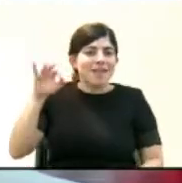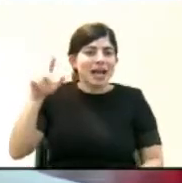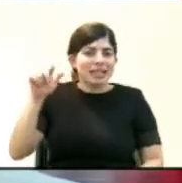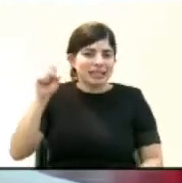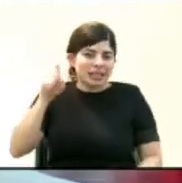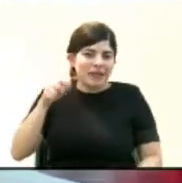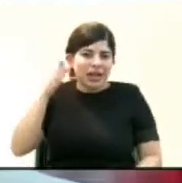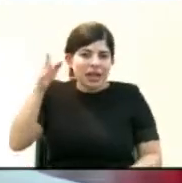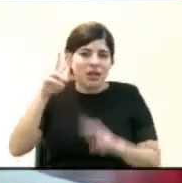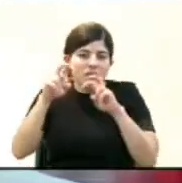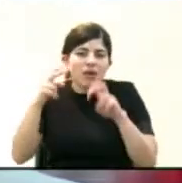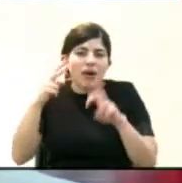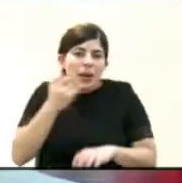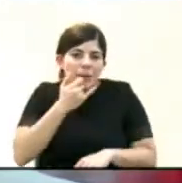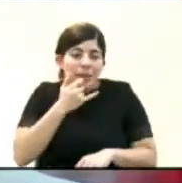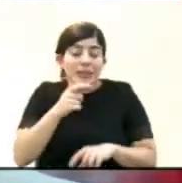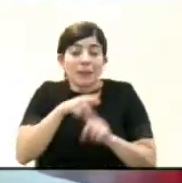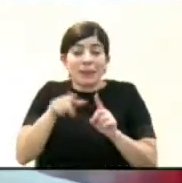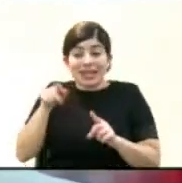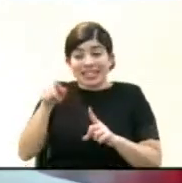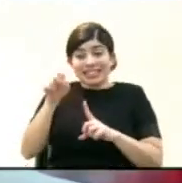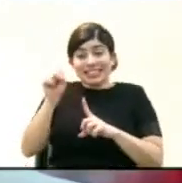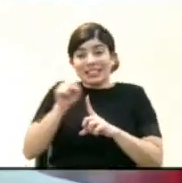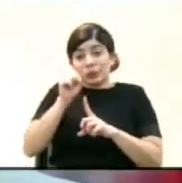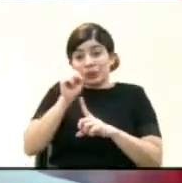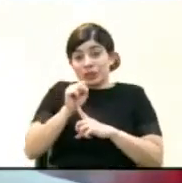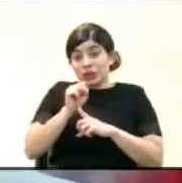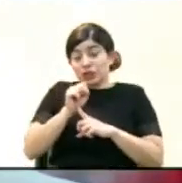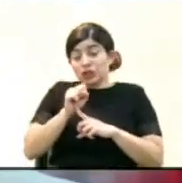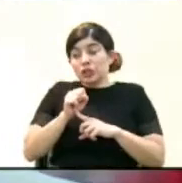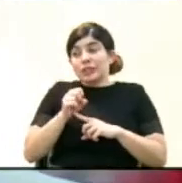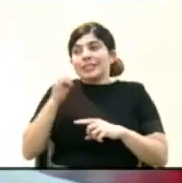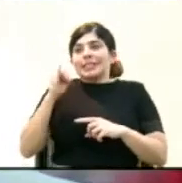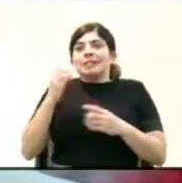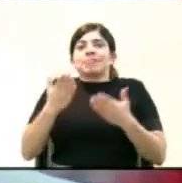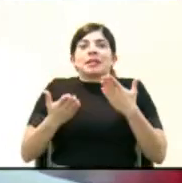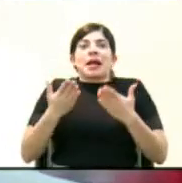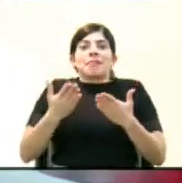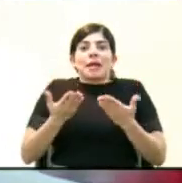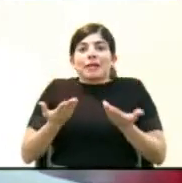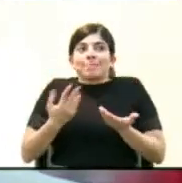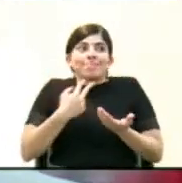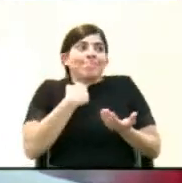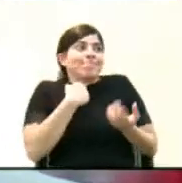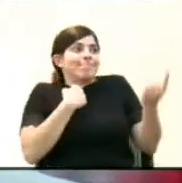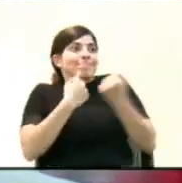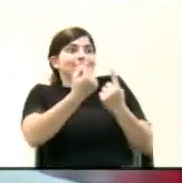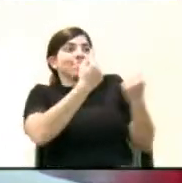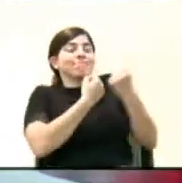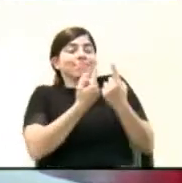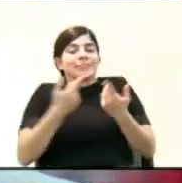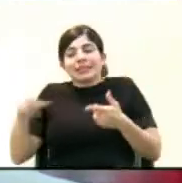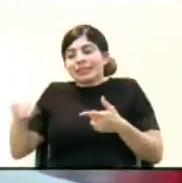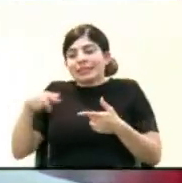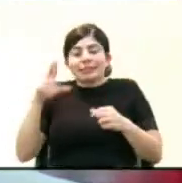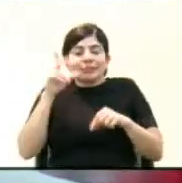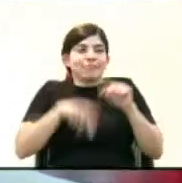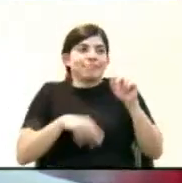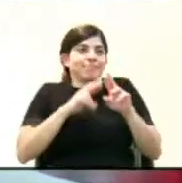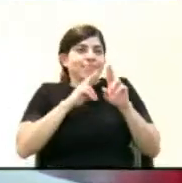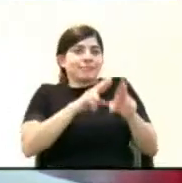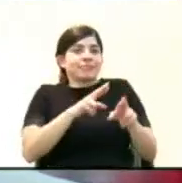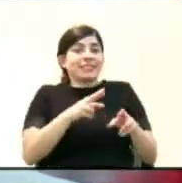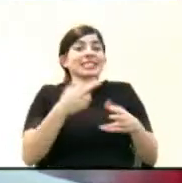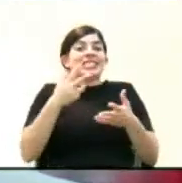pero este tipo de situaciones donde tal vez no tengamos la capacidad oportuna de respuesta, ya